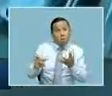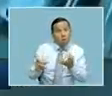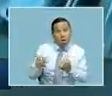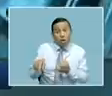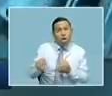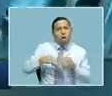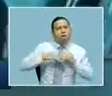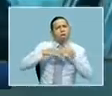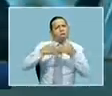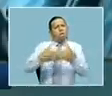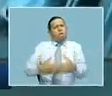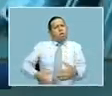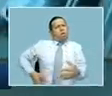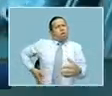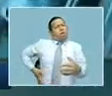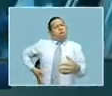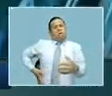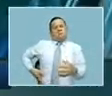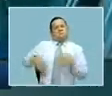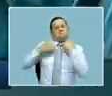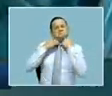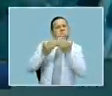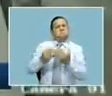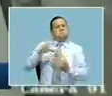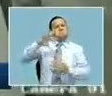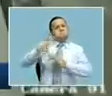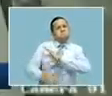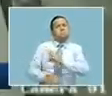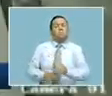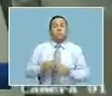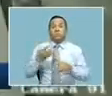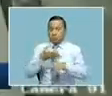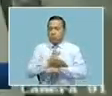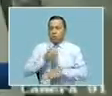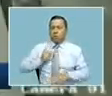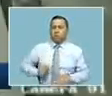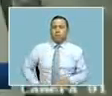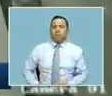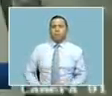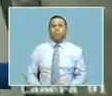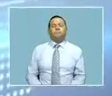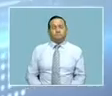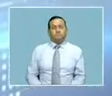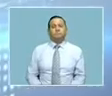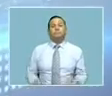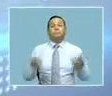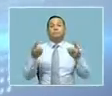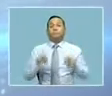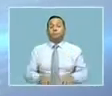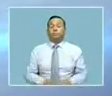en avanzado estado de gestación. Los detalles en pocos minutos. Además,